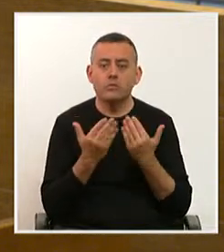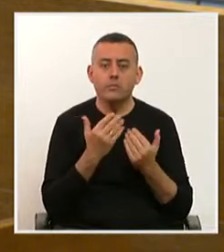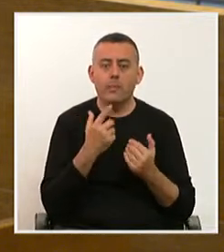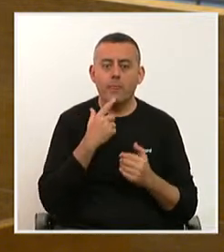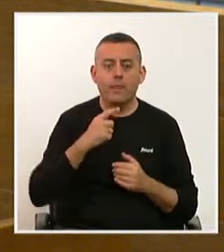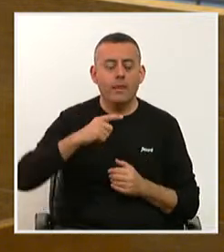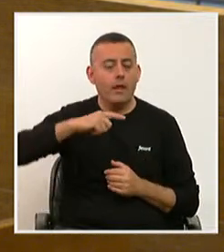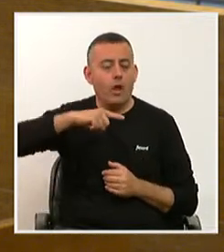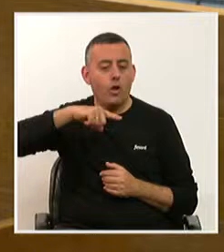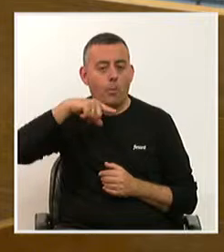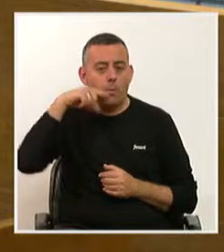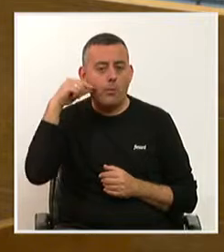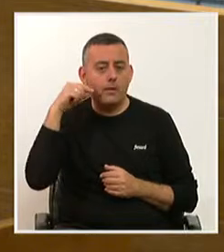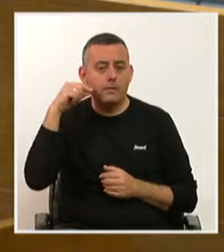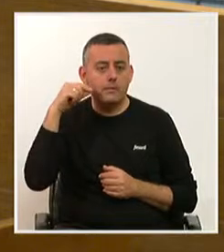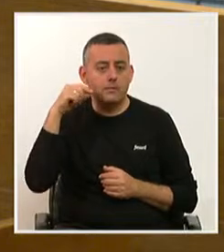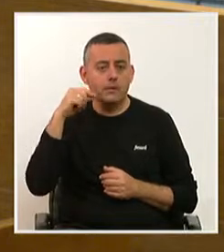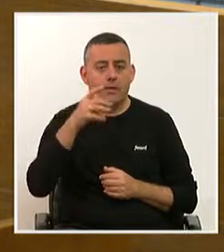compr